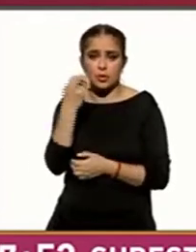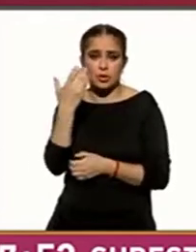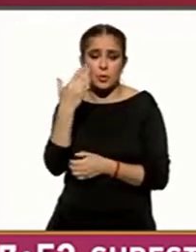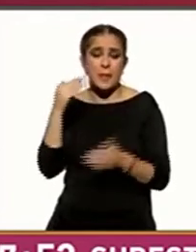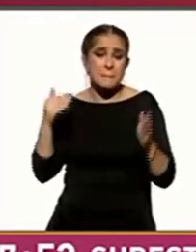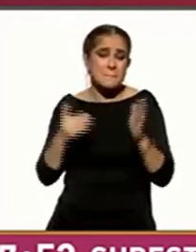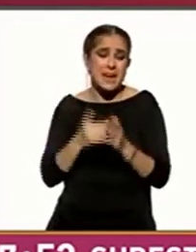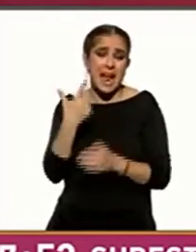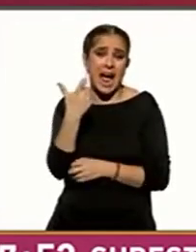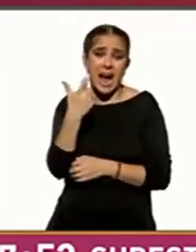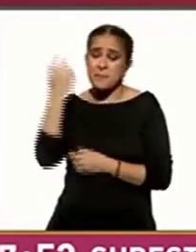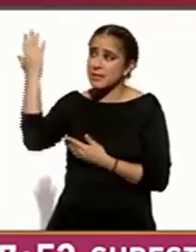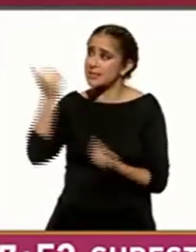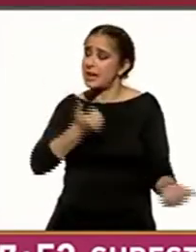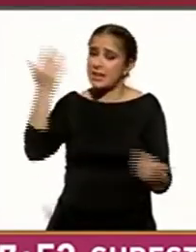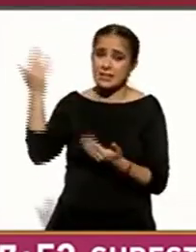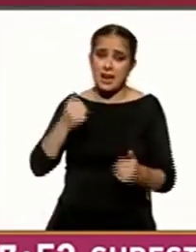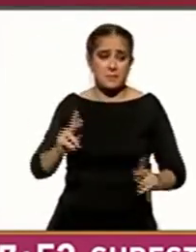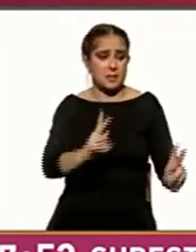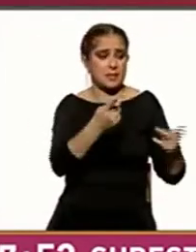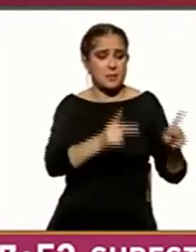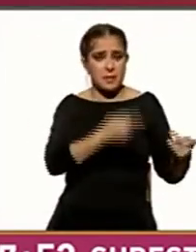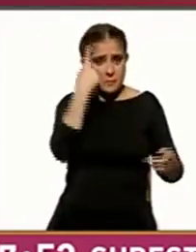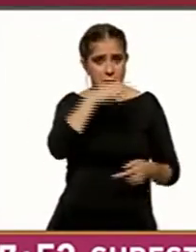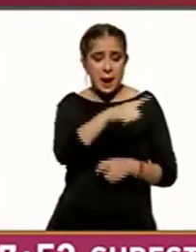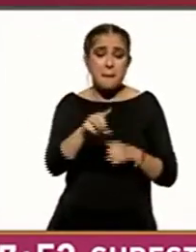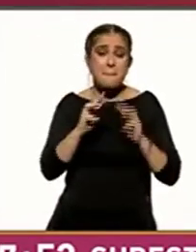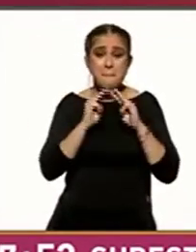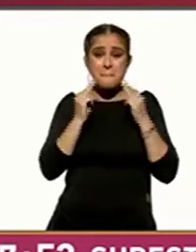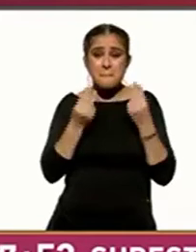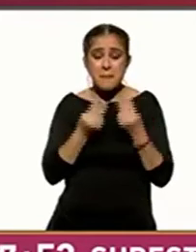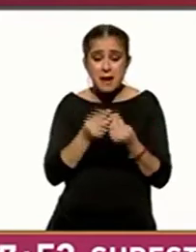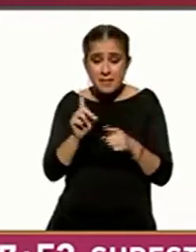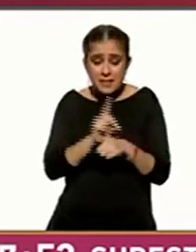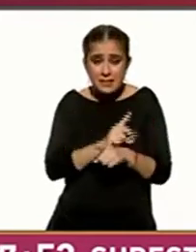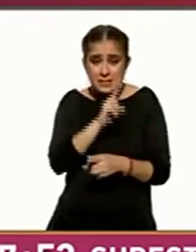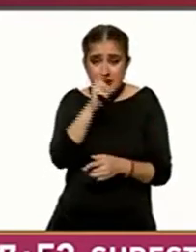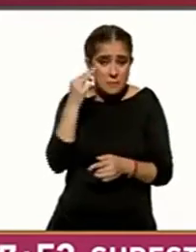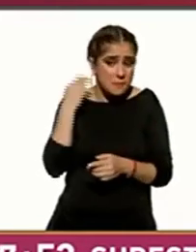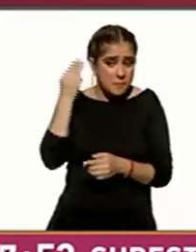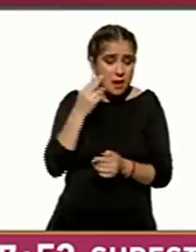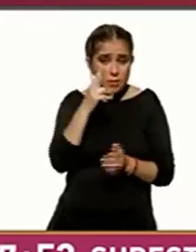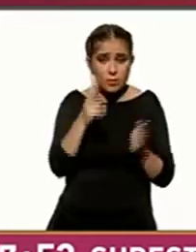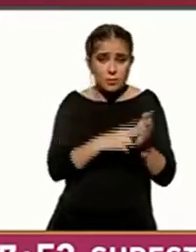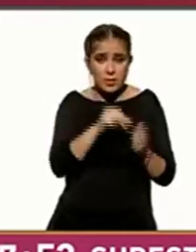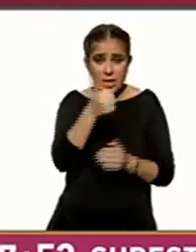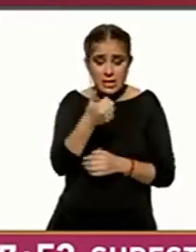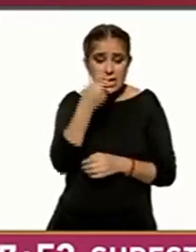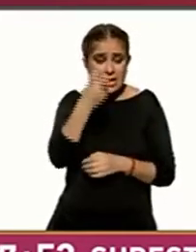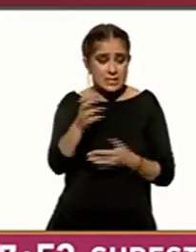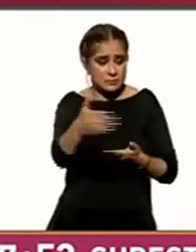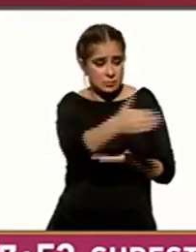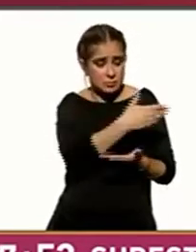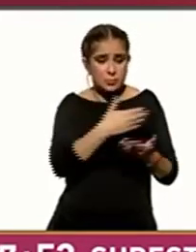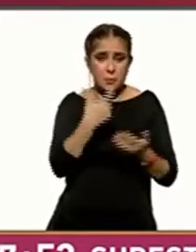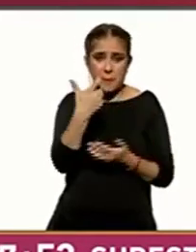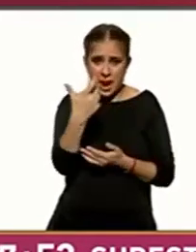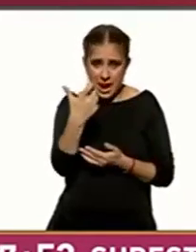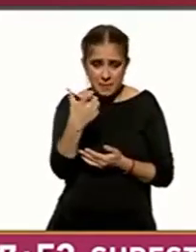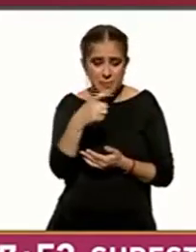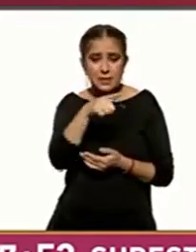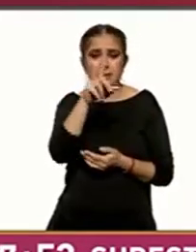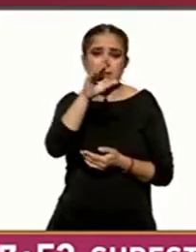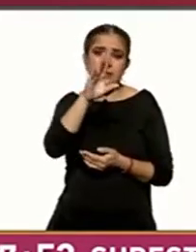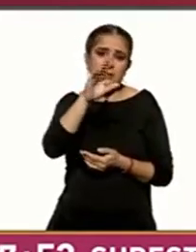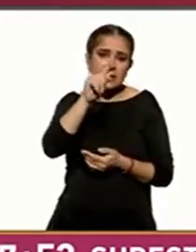armas. Y de las capturas que ha habido de estas armas, entre 70 y